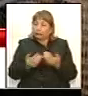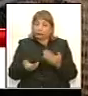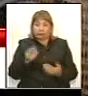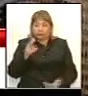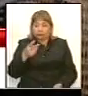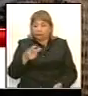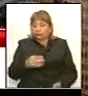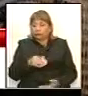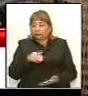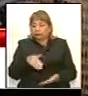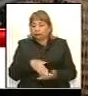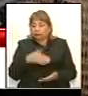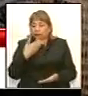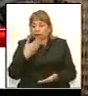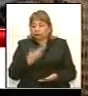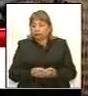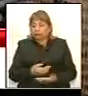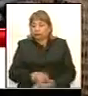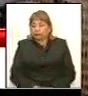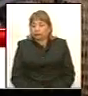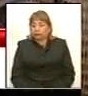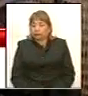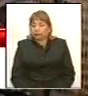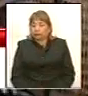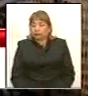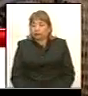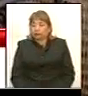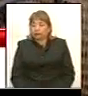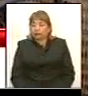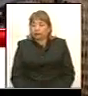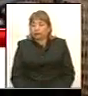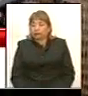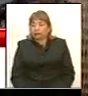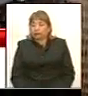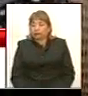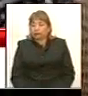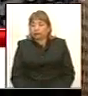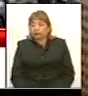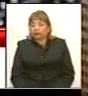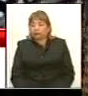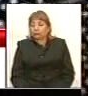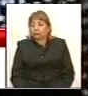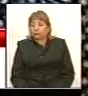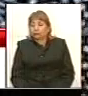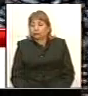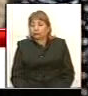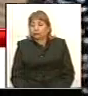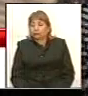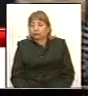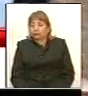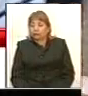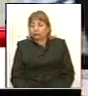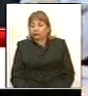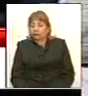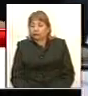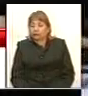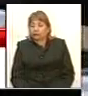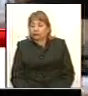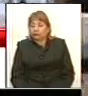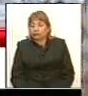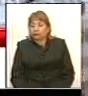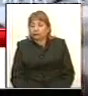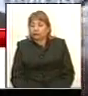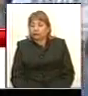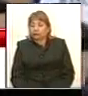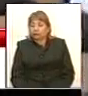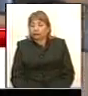comisión de descentralización. Muy agradecida. Con mucho gusto. A ver, seguimos con las intervenciones. Sí, presidente. Yo también